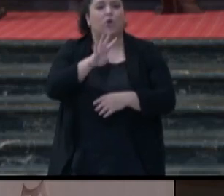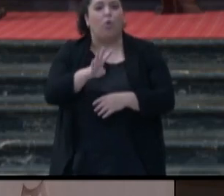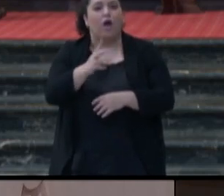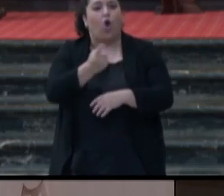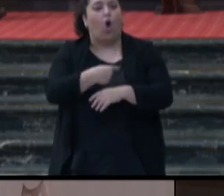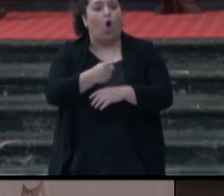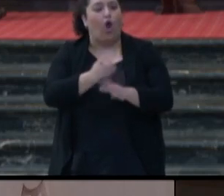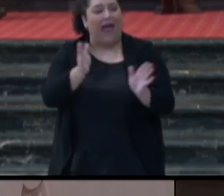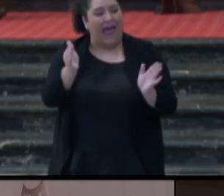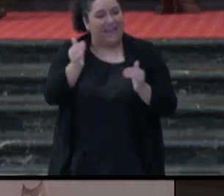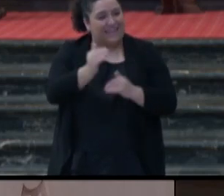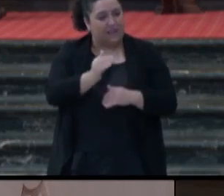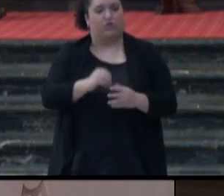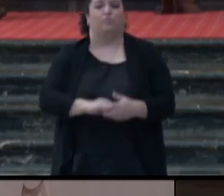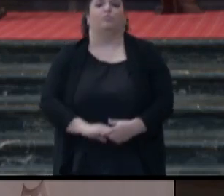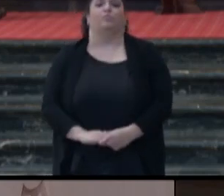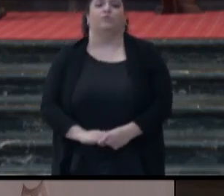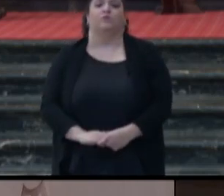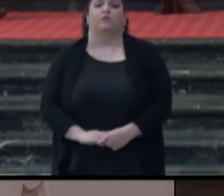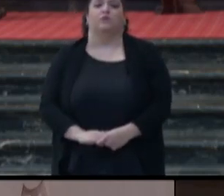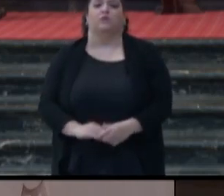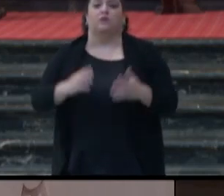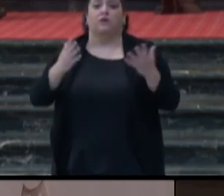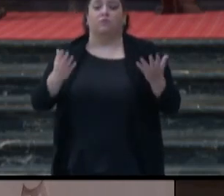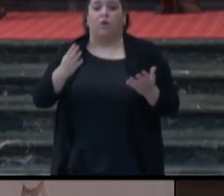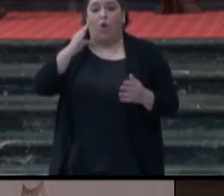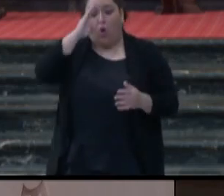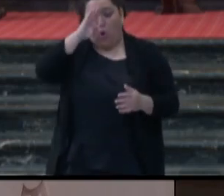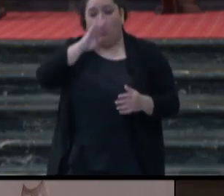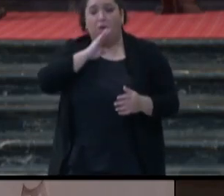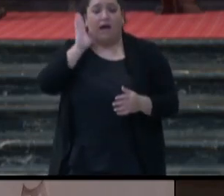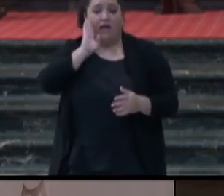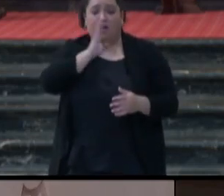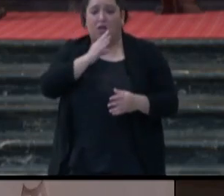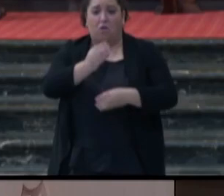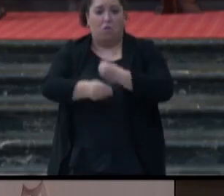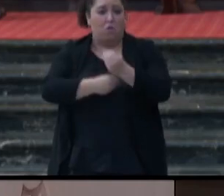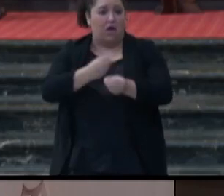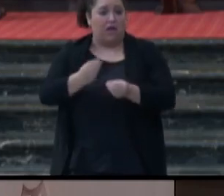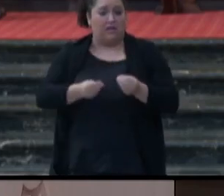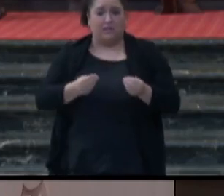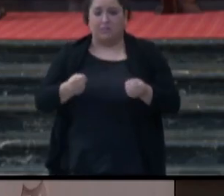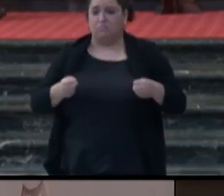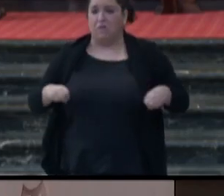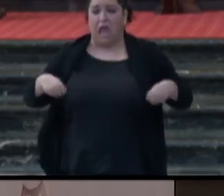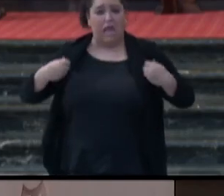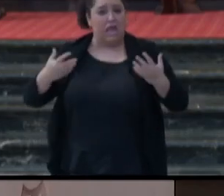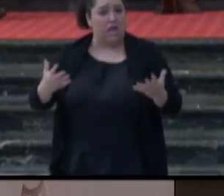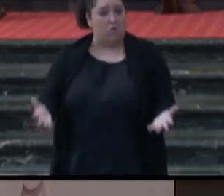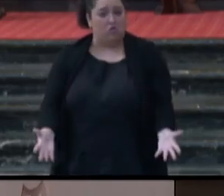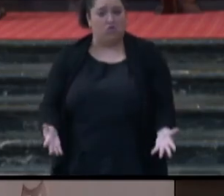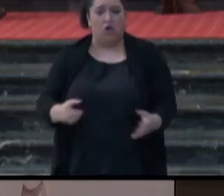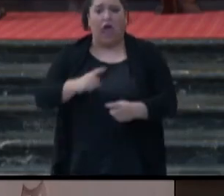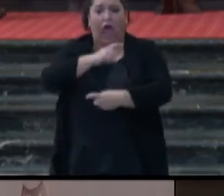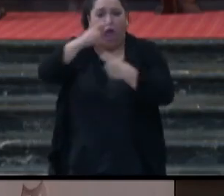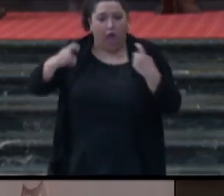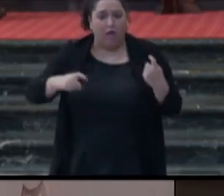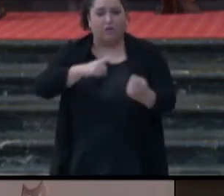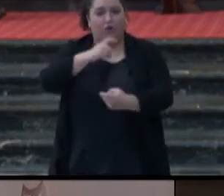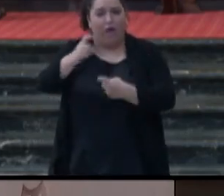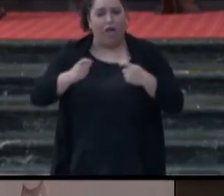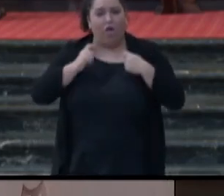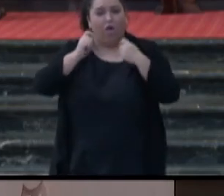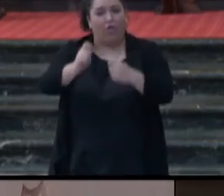del día Pues los padres lo hacen generosamente y lo hacen un año y otro y otro